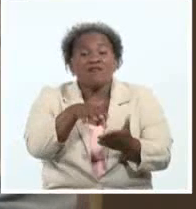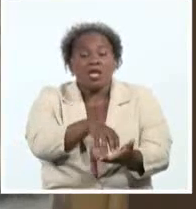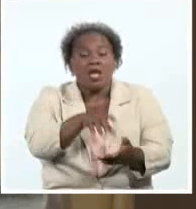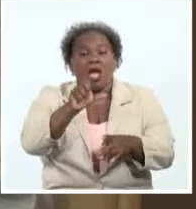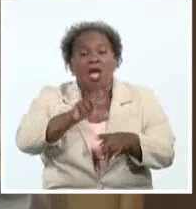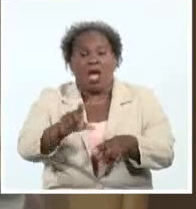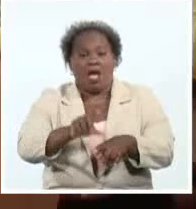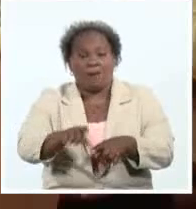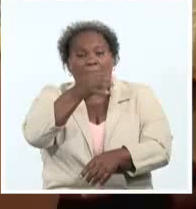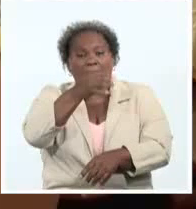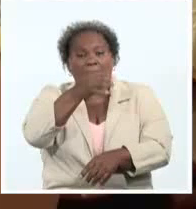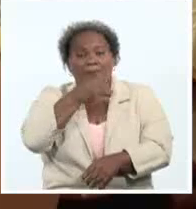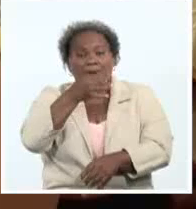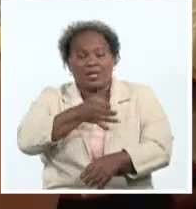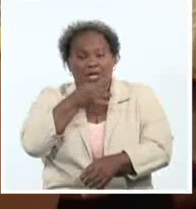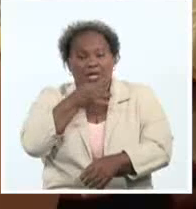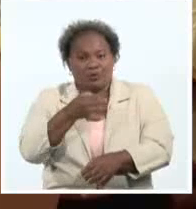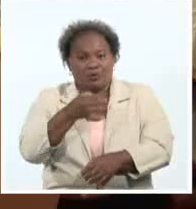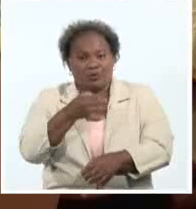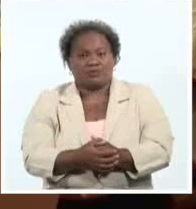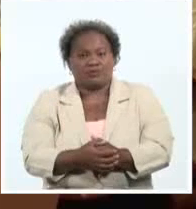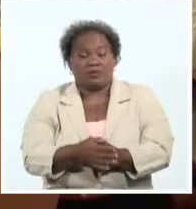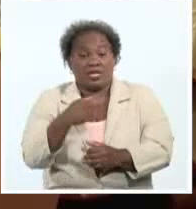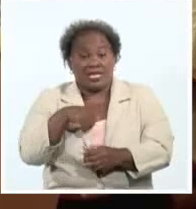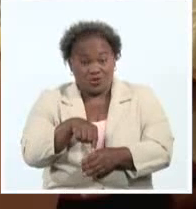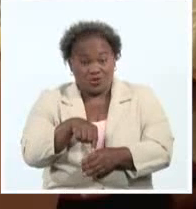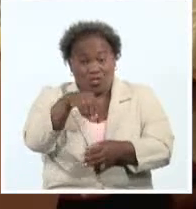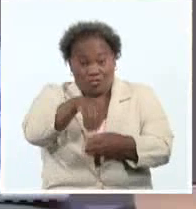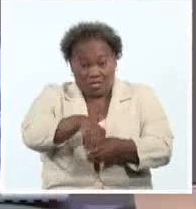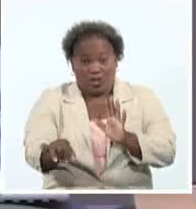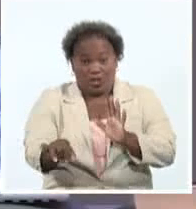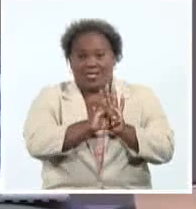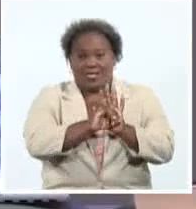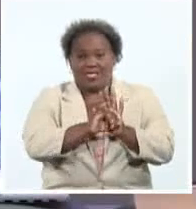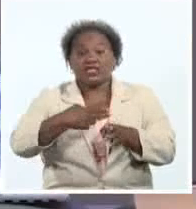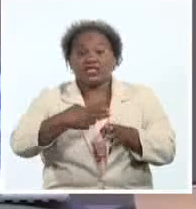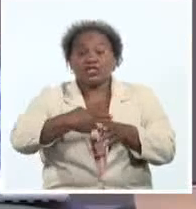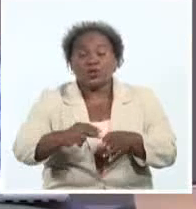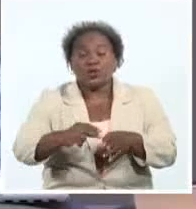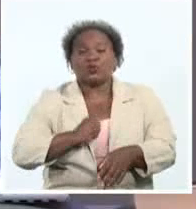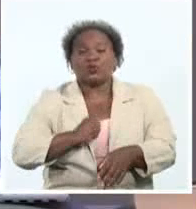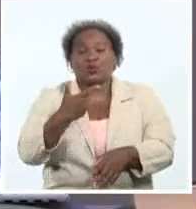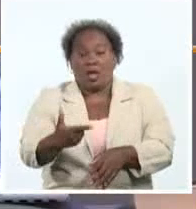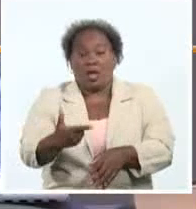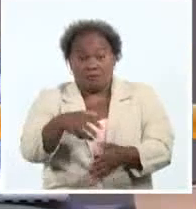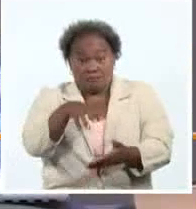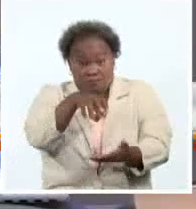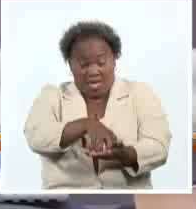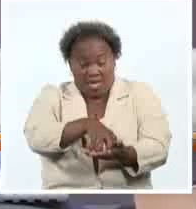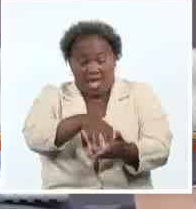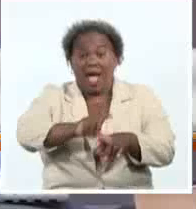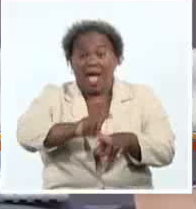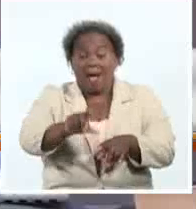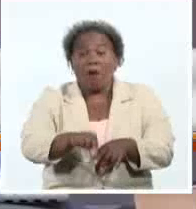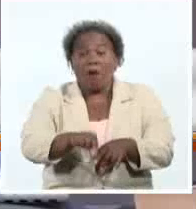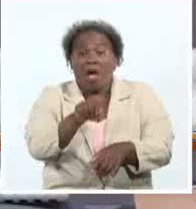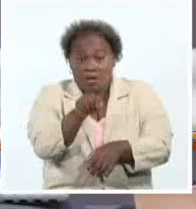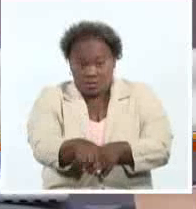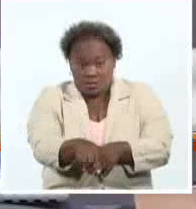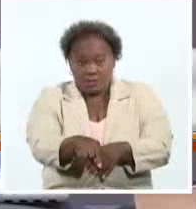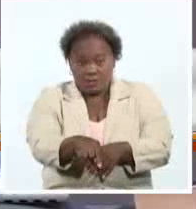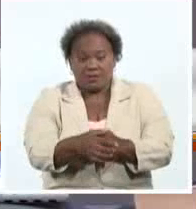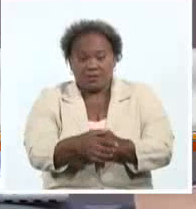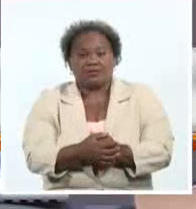una parte importante de nuestra identidad histórica y cultural. En este escenario rural es donde se desarrolla